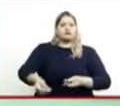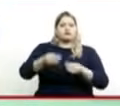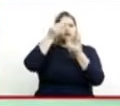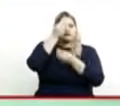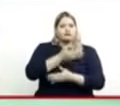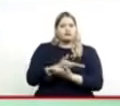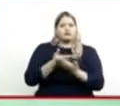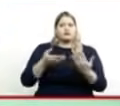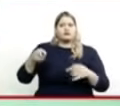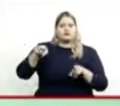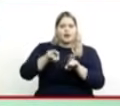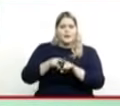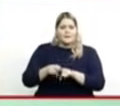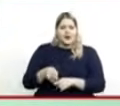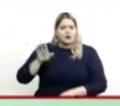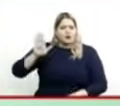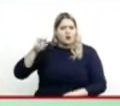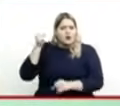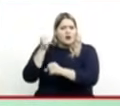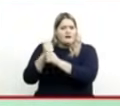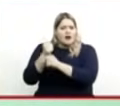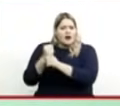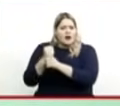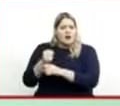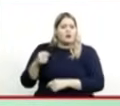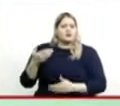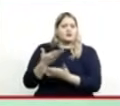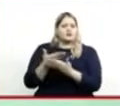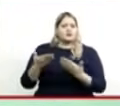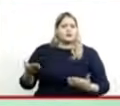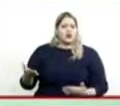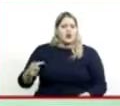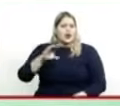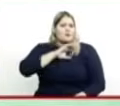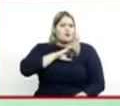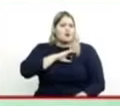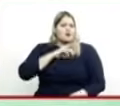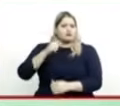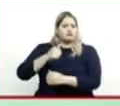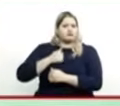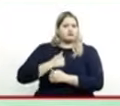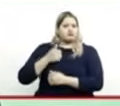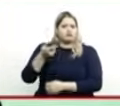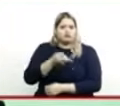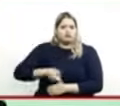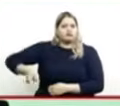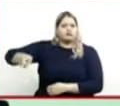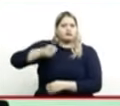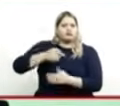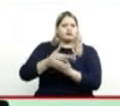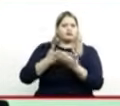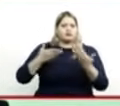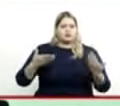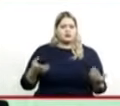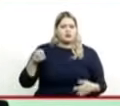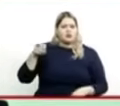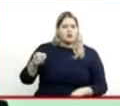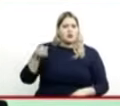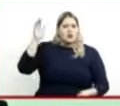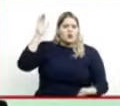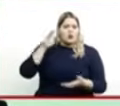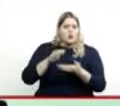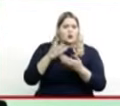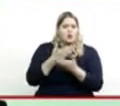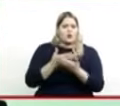de Seguridad y la Policía Nacional de una reducción de más de 10 puntos de la tasa de homicidios por cada